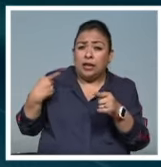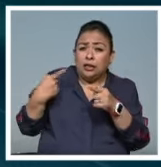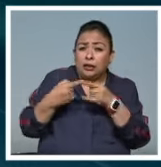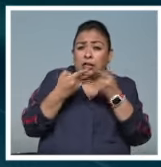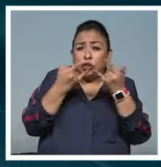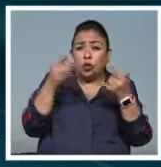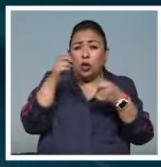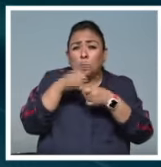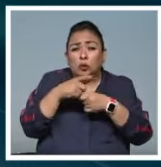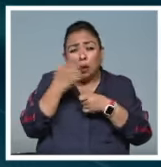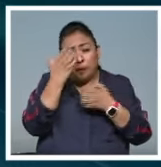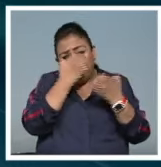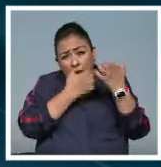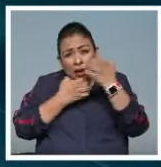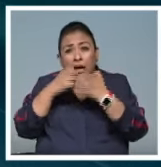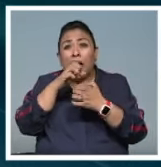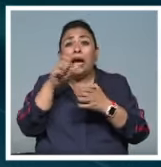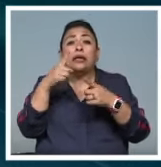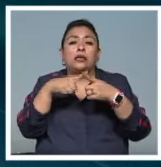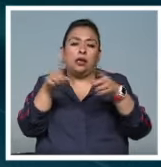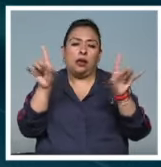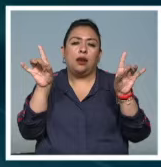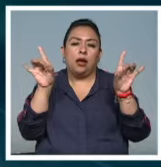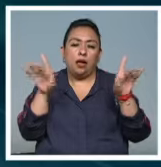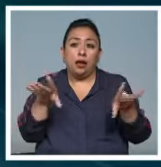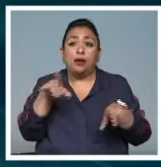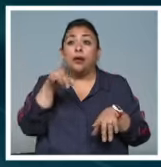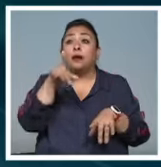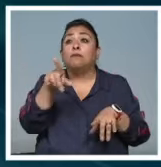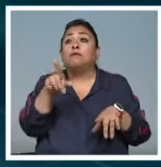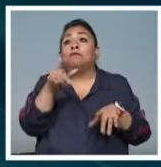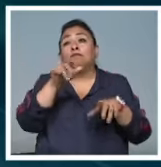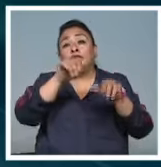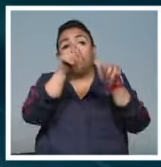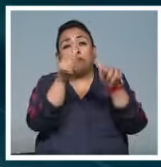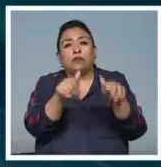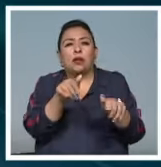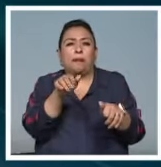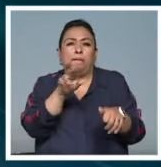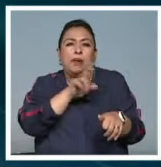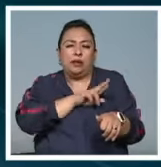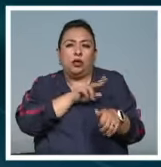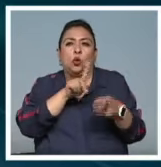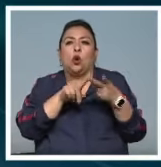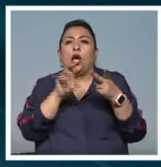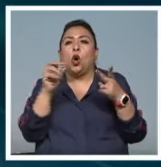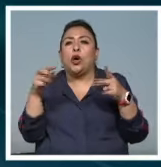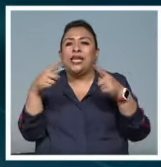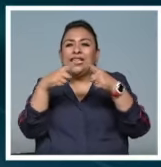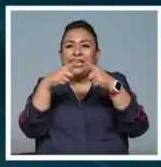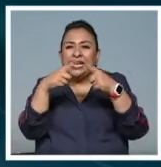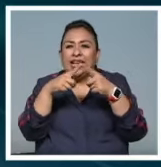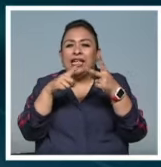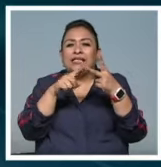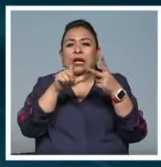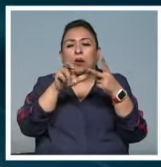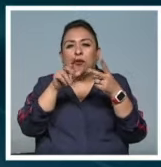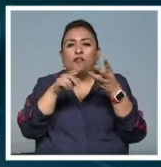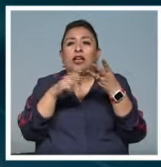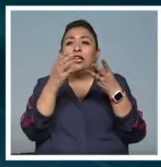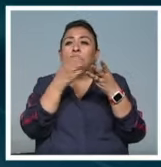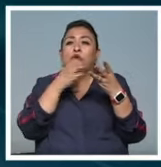a través de los seres alados. Obras de colecciones particulares, pero también de iglesias como La Profesa, el Colegio